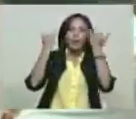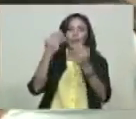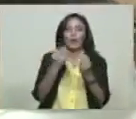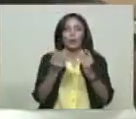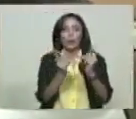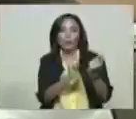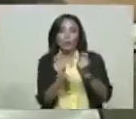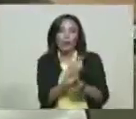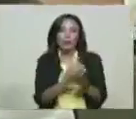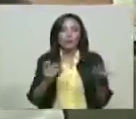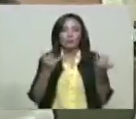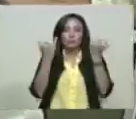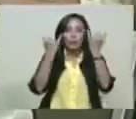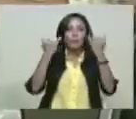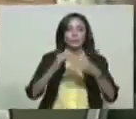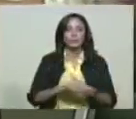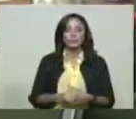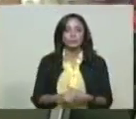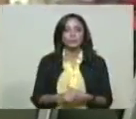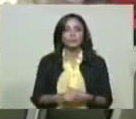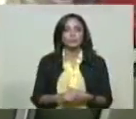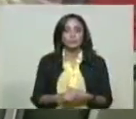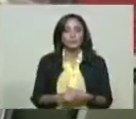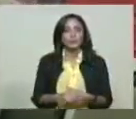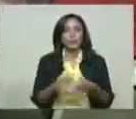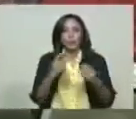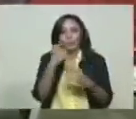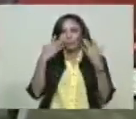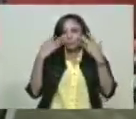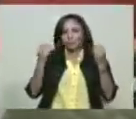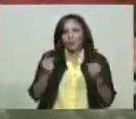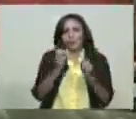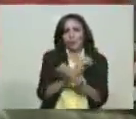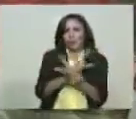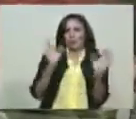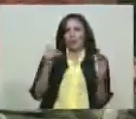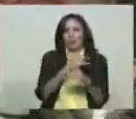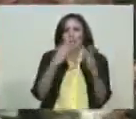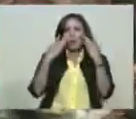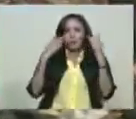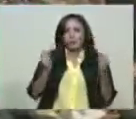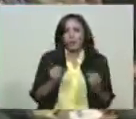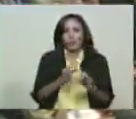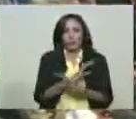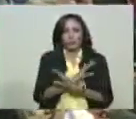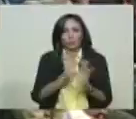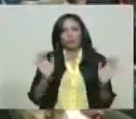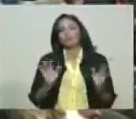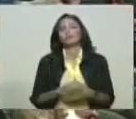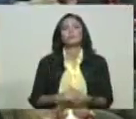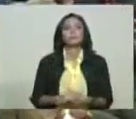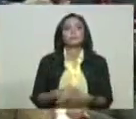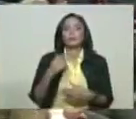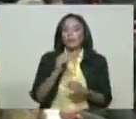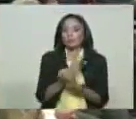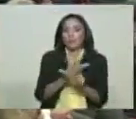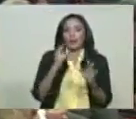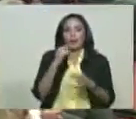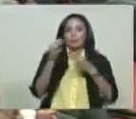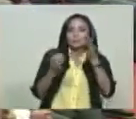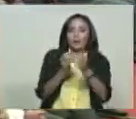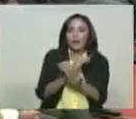de las necesidades y estoy seguro más que seguro qué va a ser así